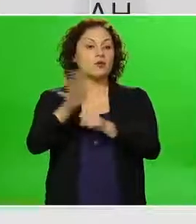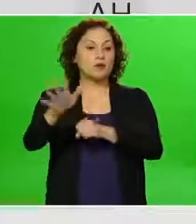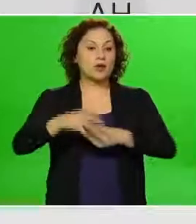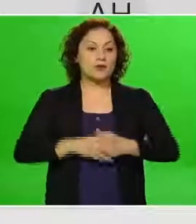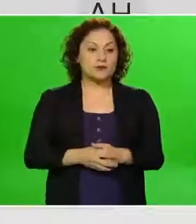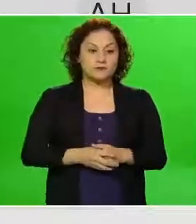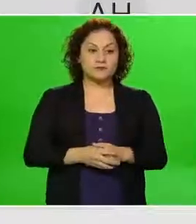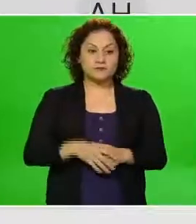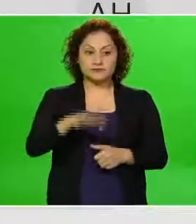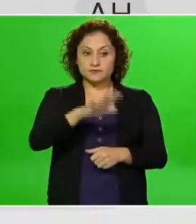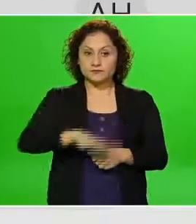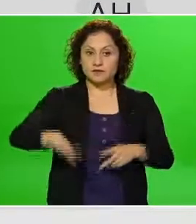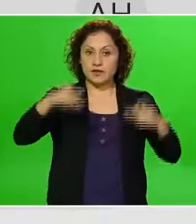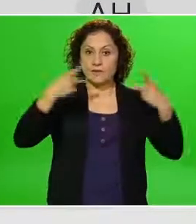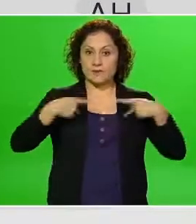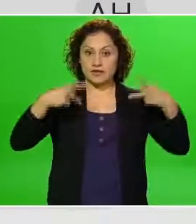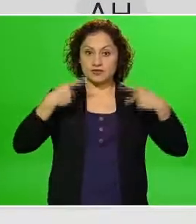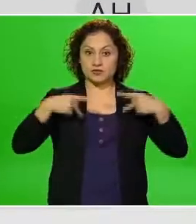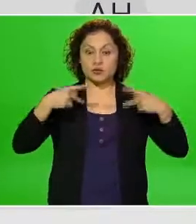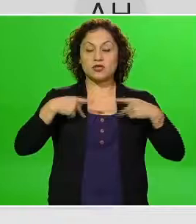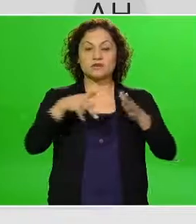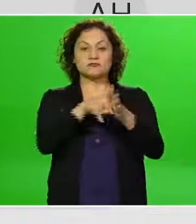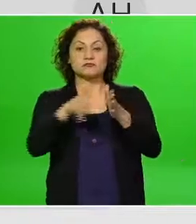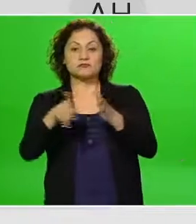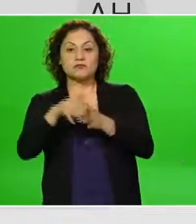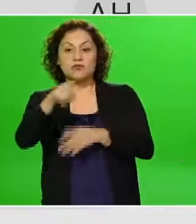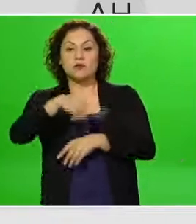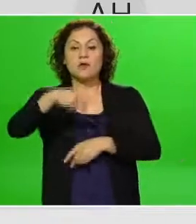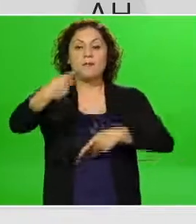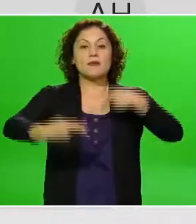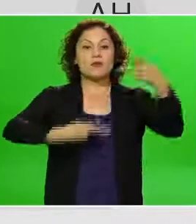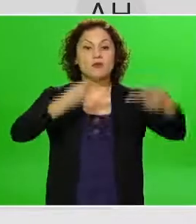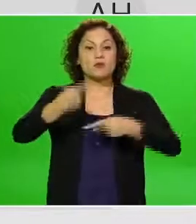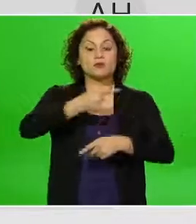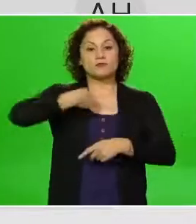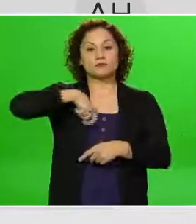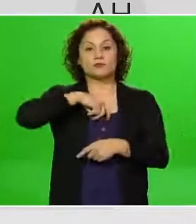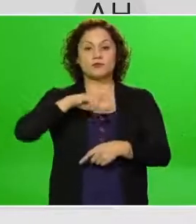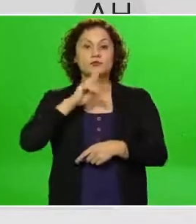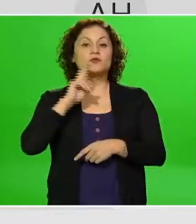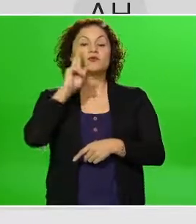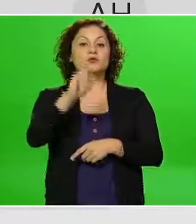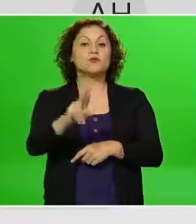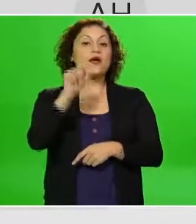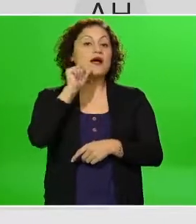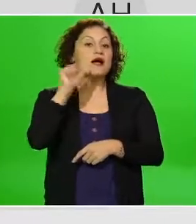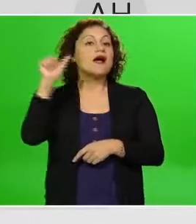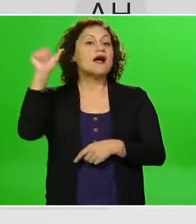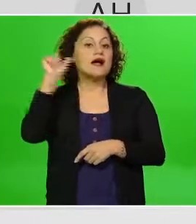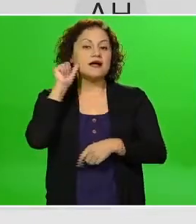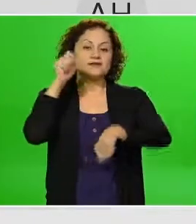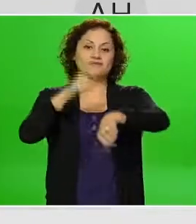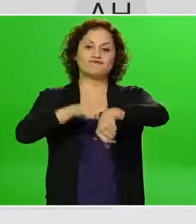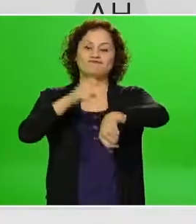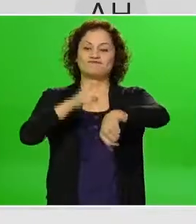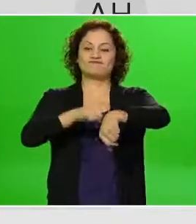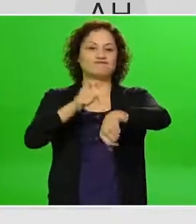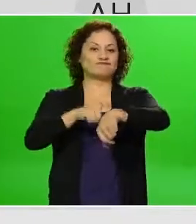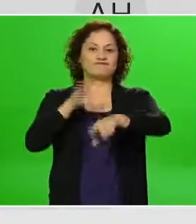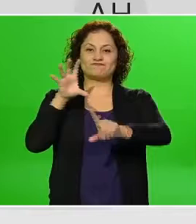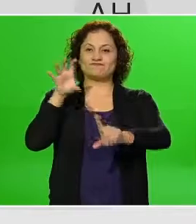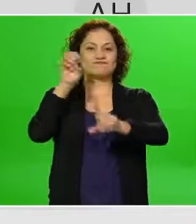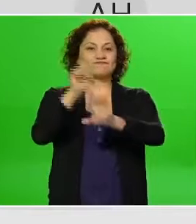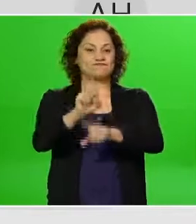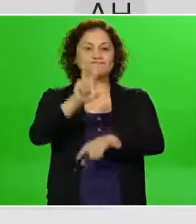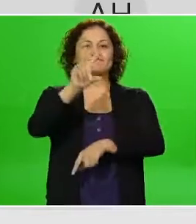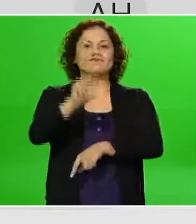y respuestas que muy amablemente hacen nuestros compañeros periodistas. El día de ayer, por cuestiones de tiempo, nuestra compañera